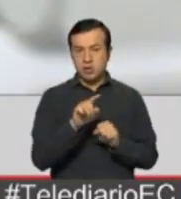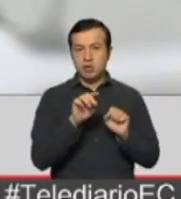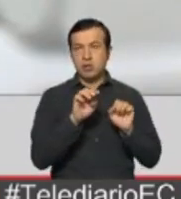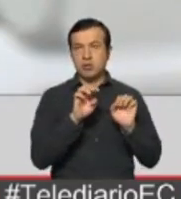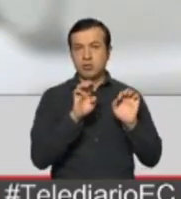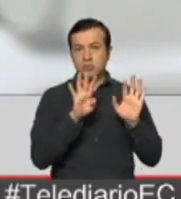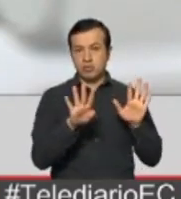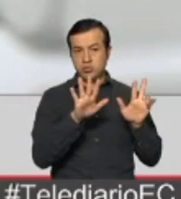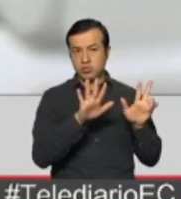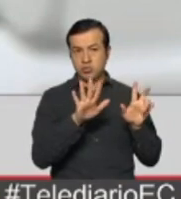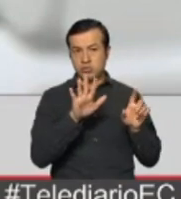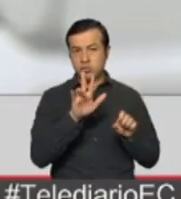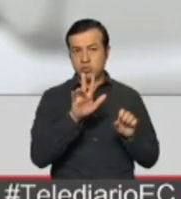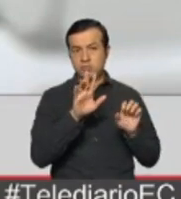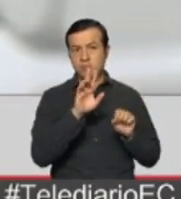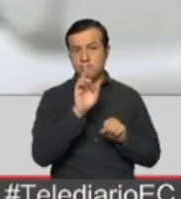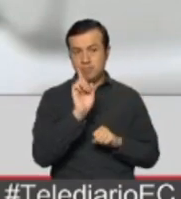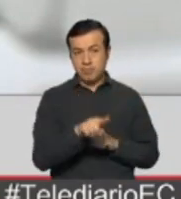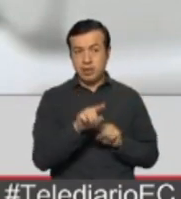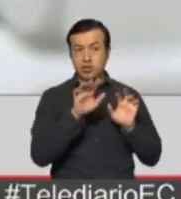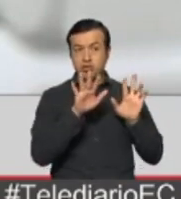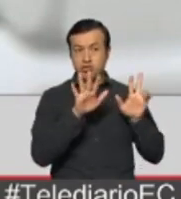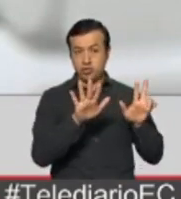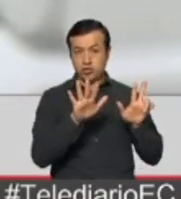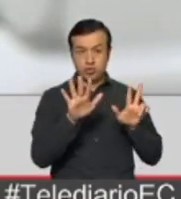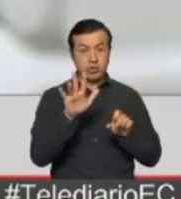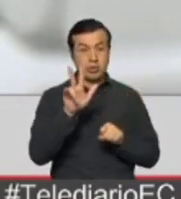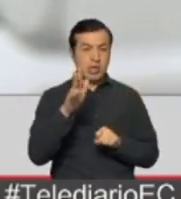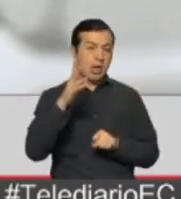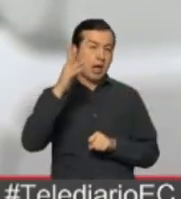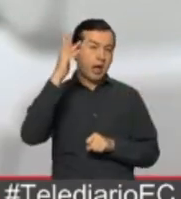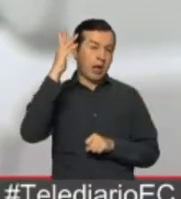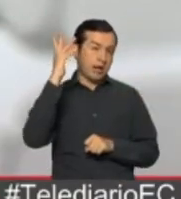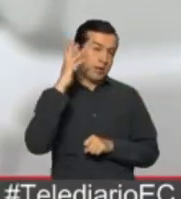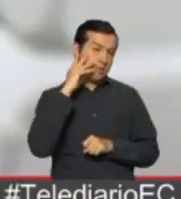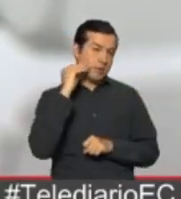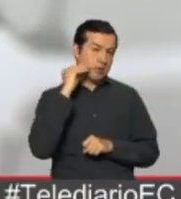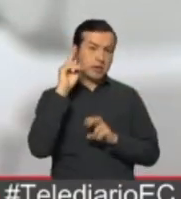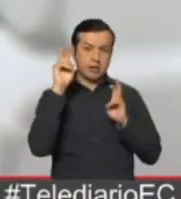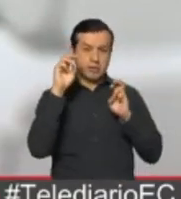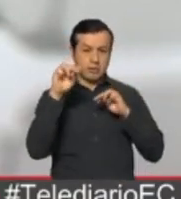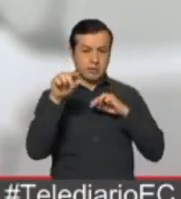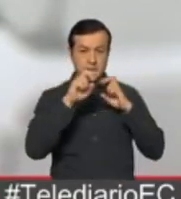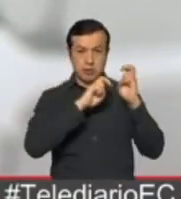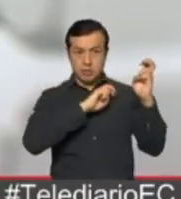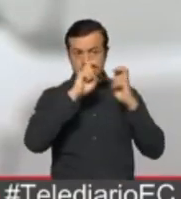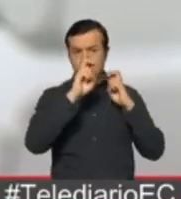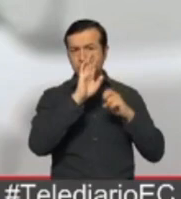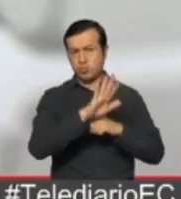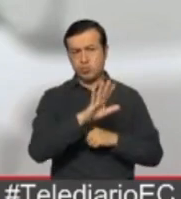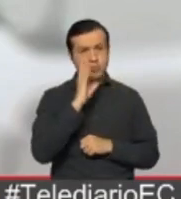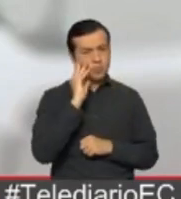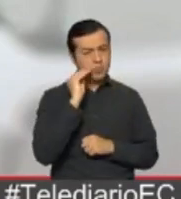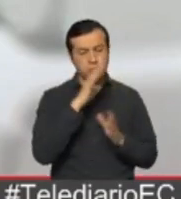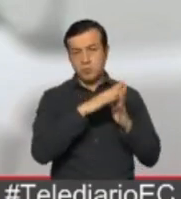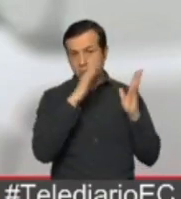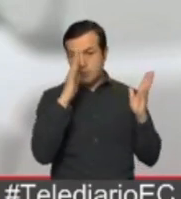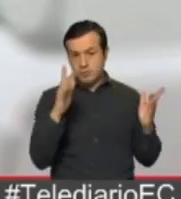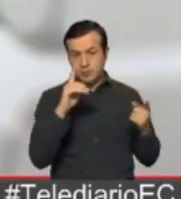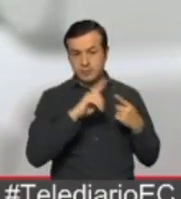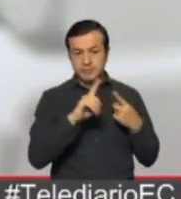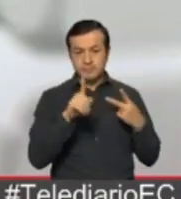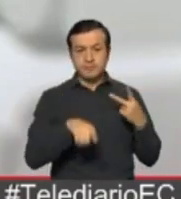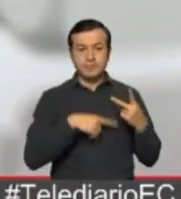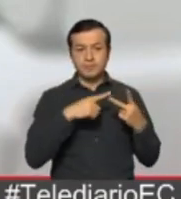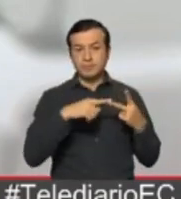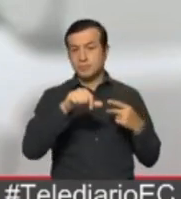tiene un largo camino en este en este mundo del transporte por cable adicionalmente hay algunas